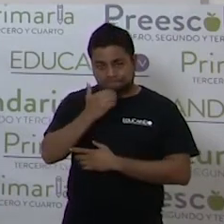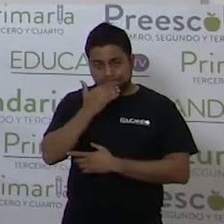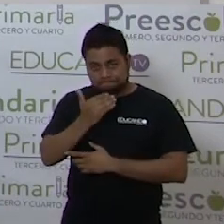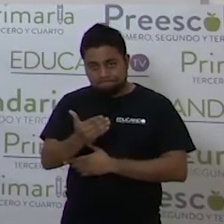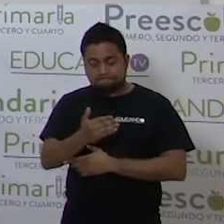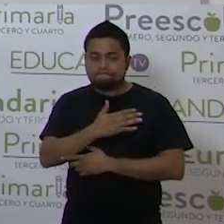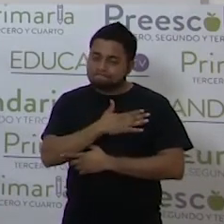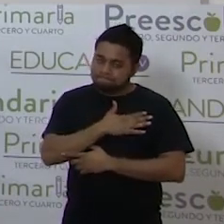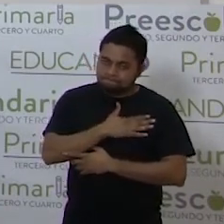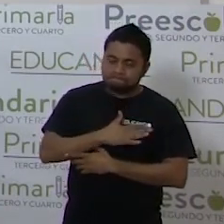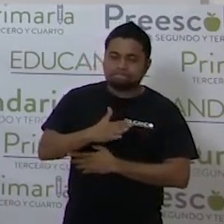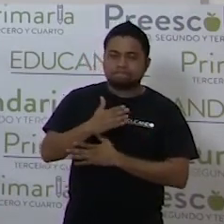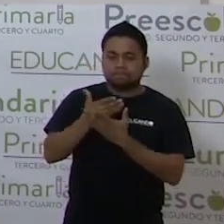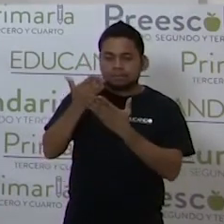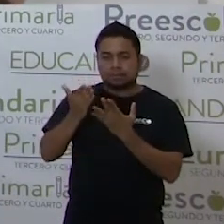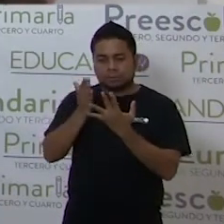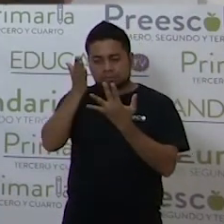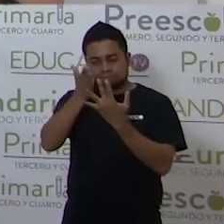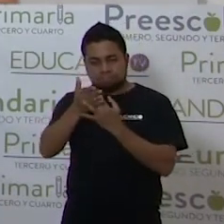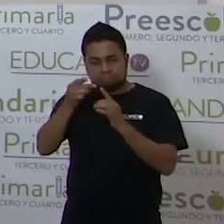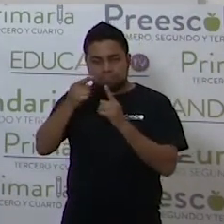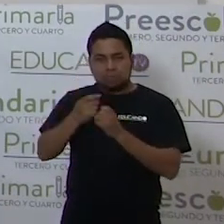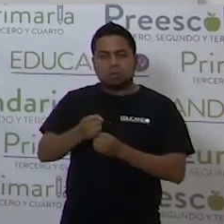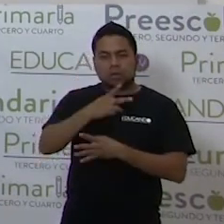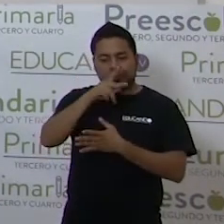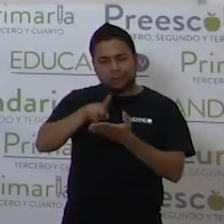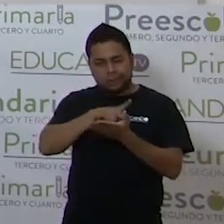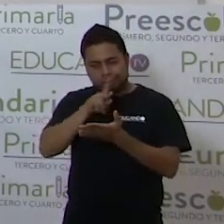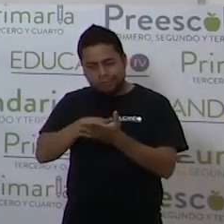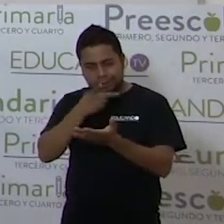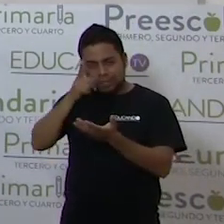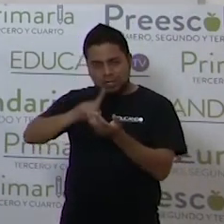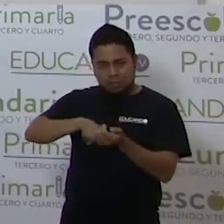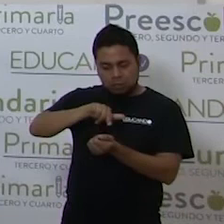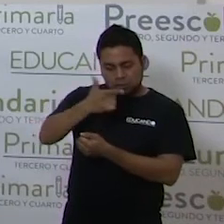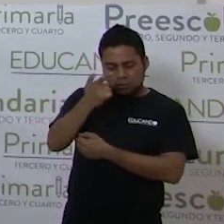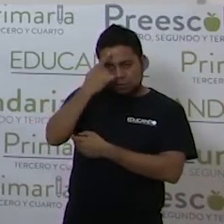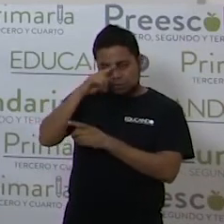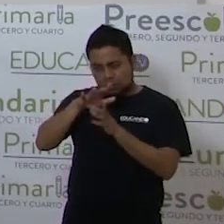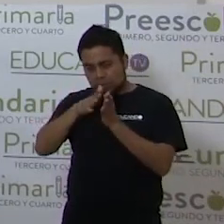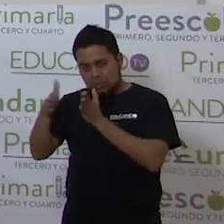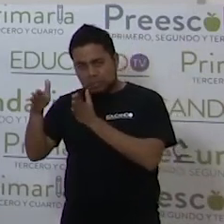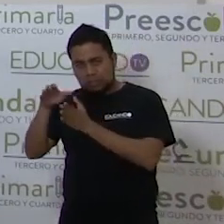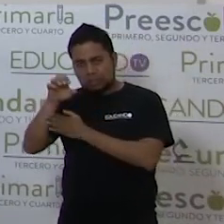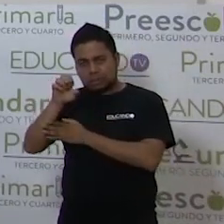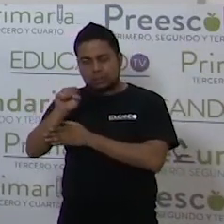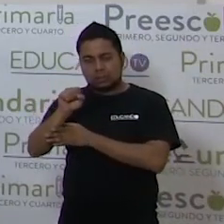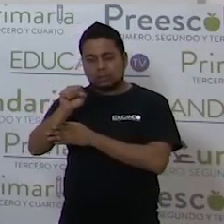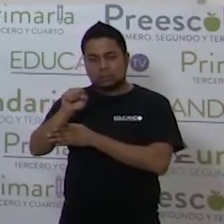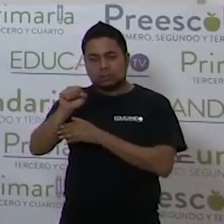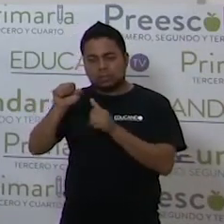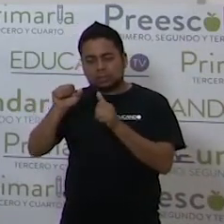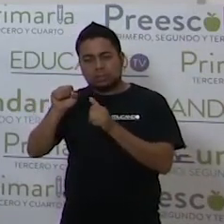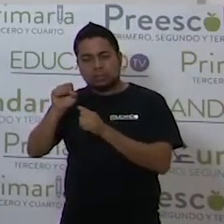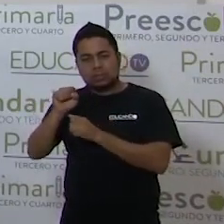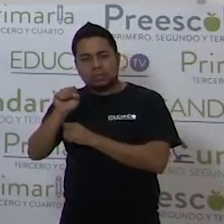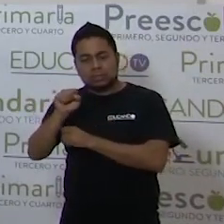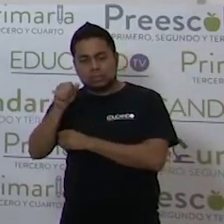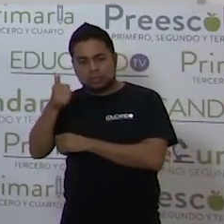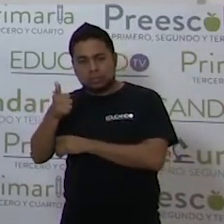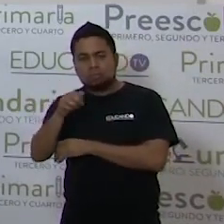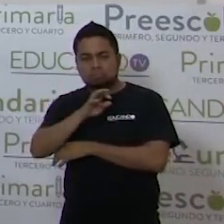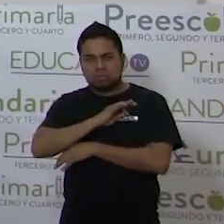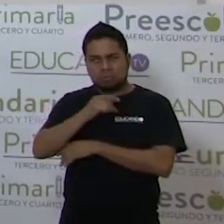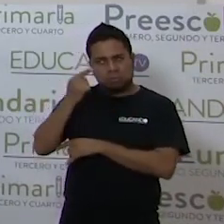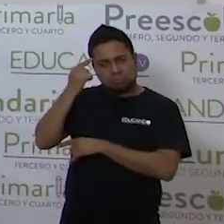bueno ahora vamos a hacer la división cuántas veces cabe el 2 en el 66 como es un hombre pequeño podemos determinar